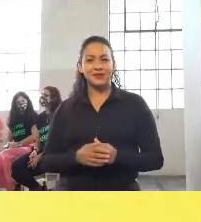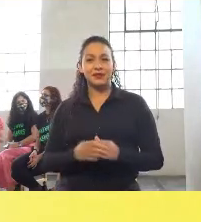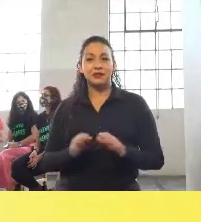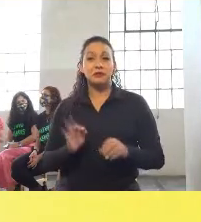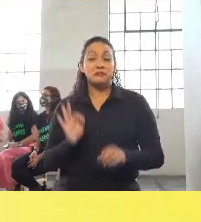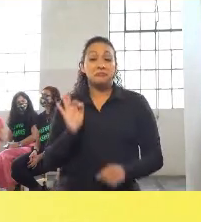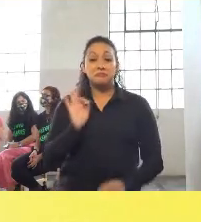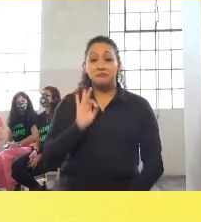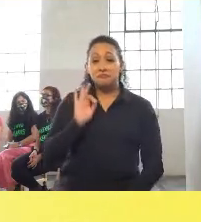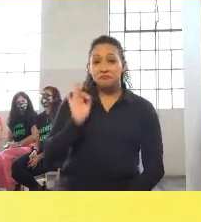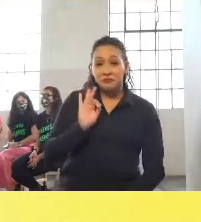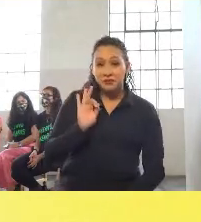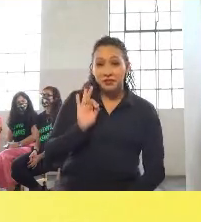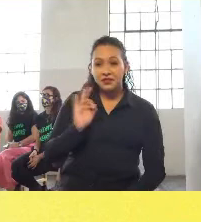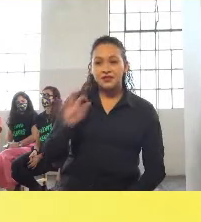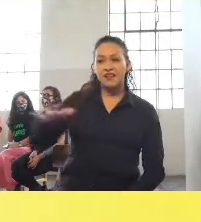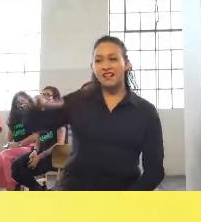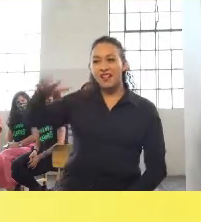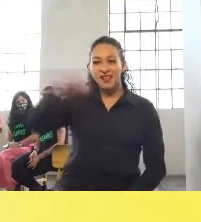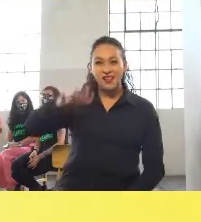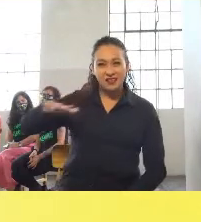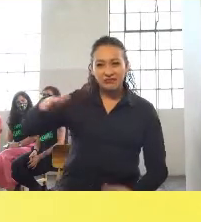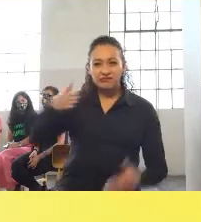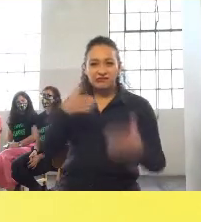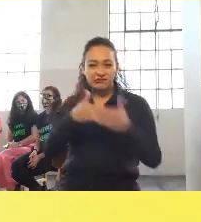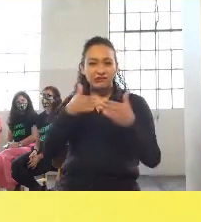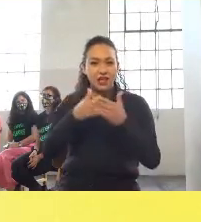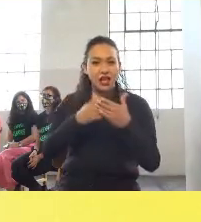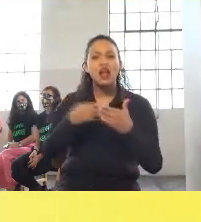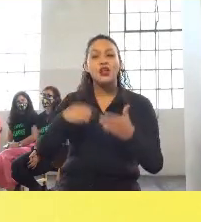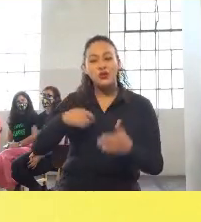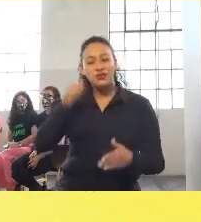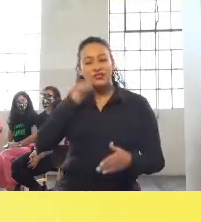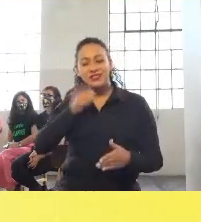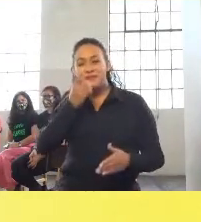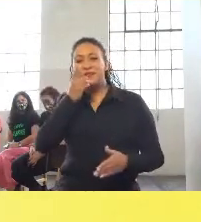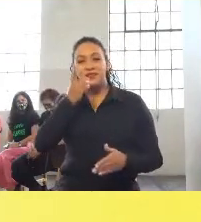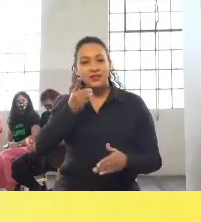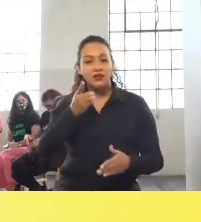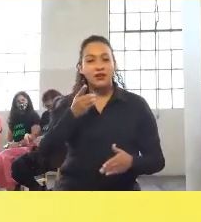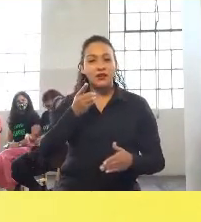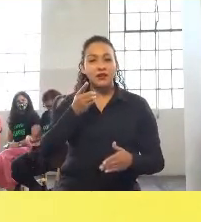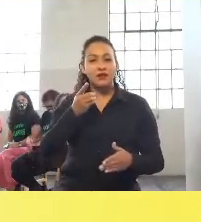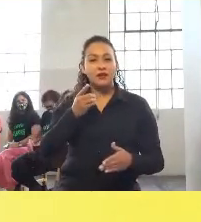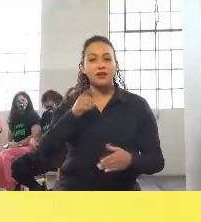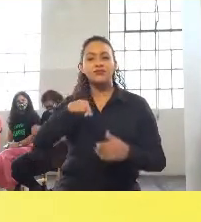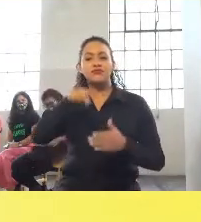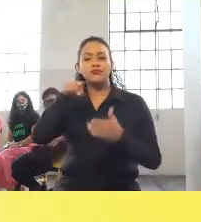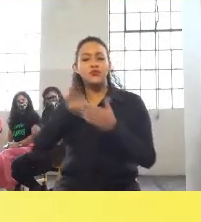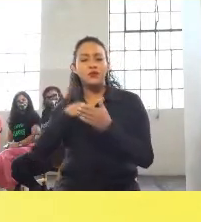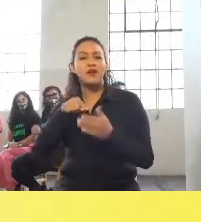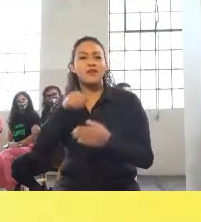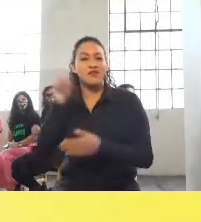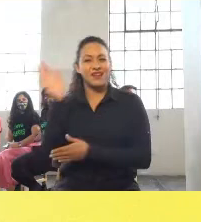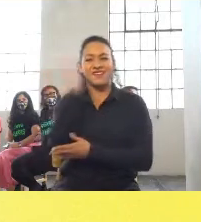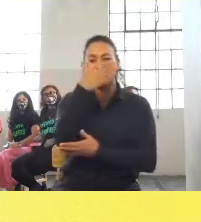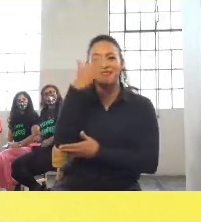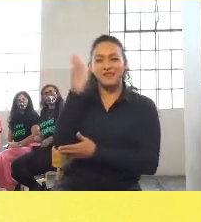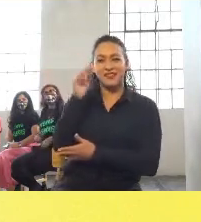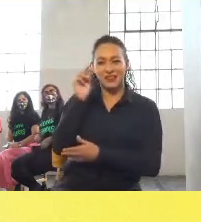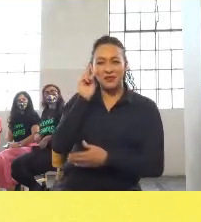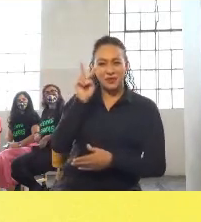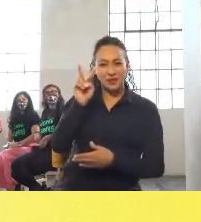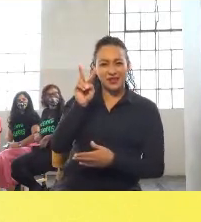quiebre social, ¿no? Entonces es parte del discurso, por eso siempre la pronuncio. Entonces estoy hablando de una banderita que por allá quizás se